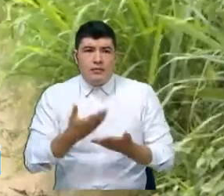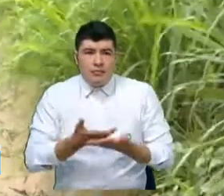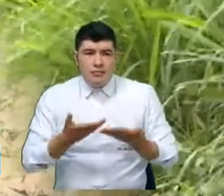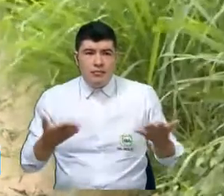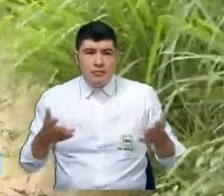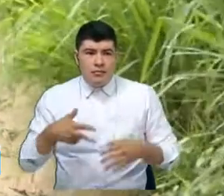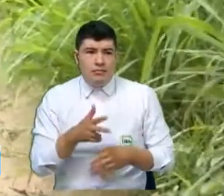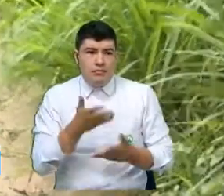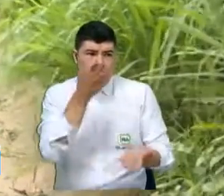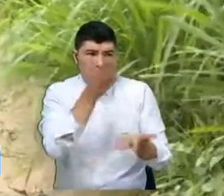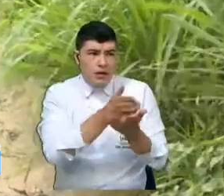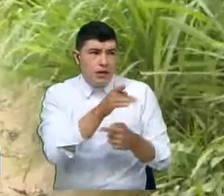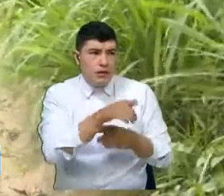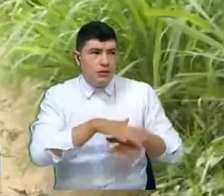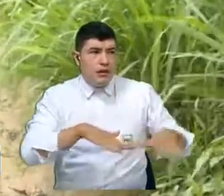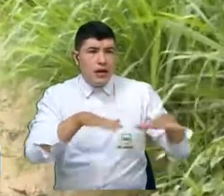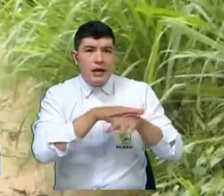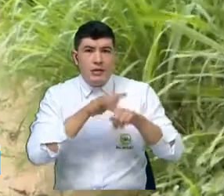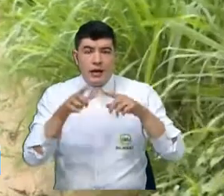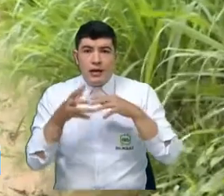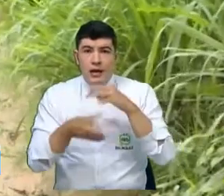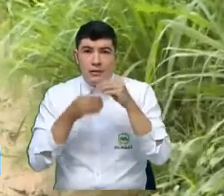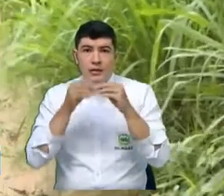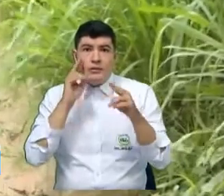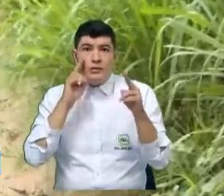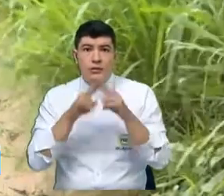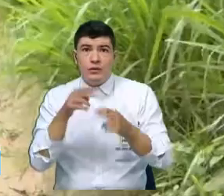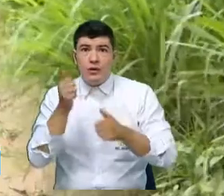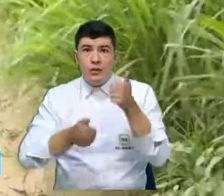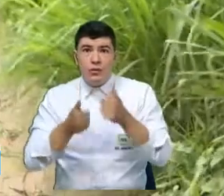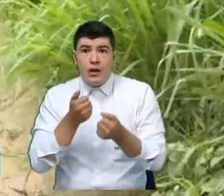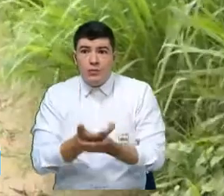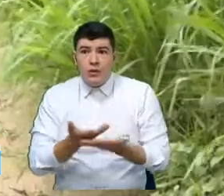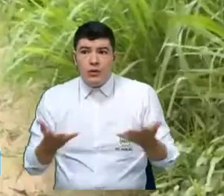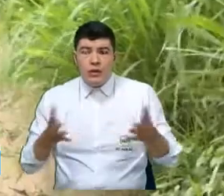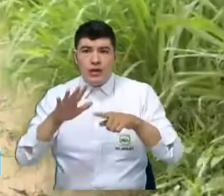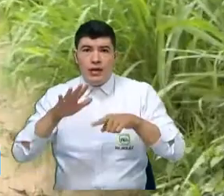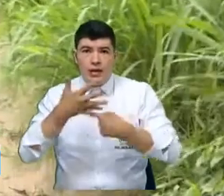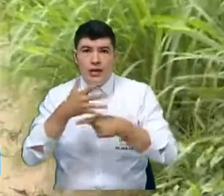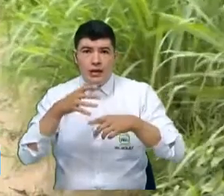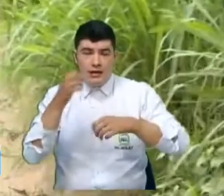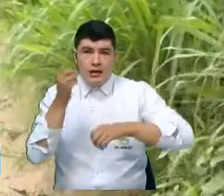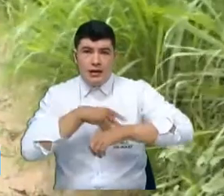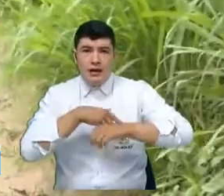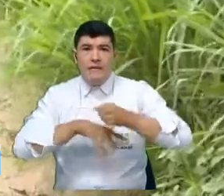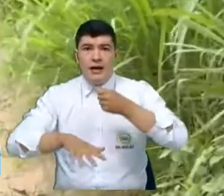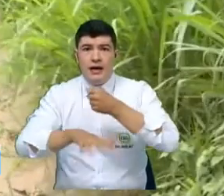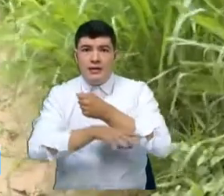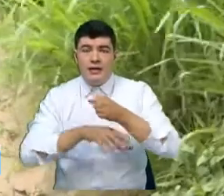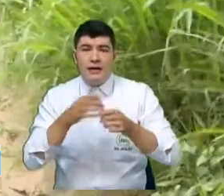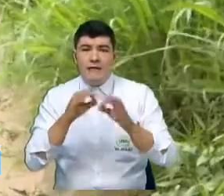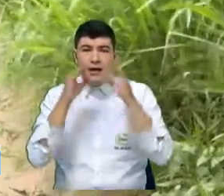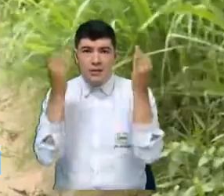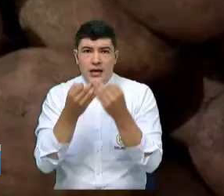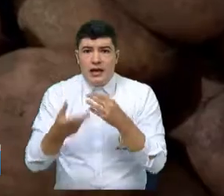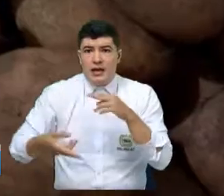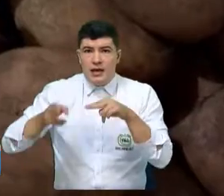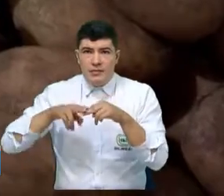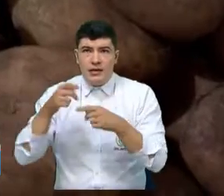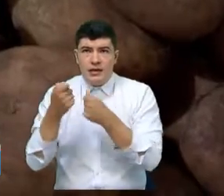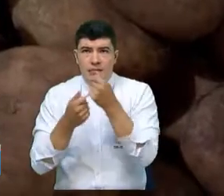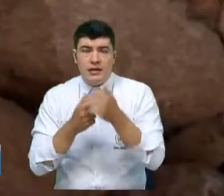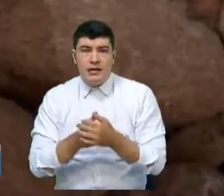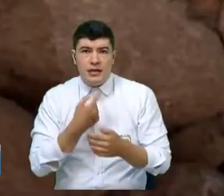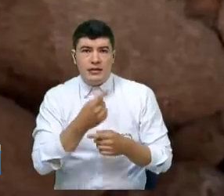productos hasta esta zona. Precisamente conozcamos cuáles son esos productos de la cesta básica familiar que han aumentado su precio.